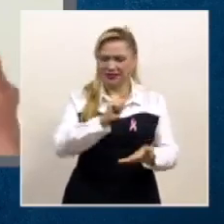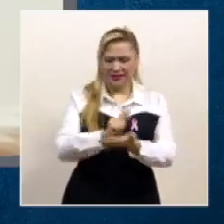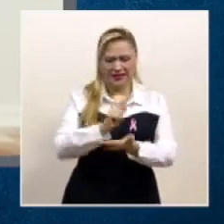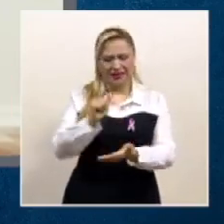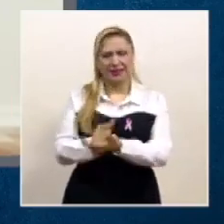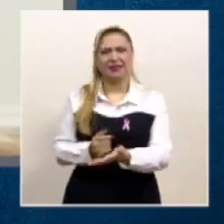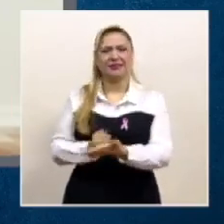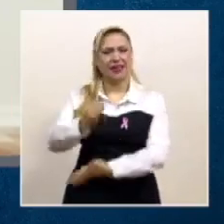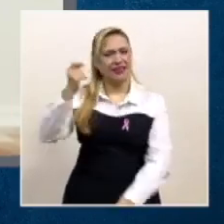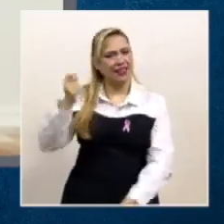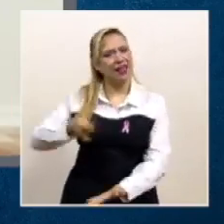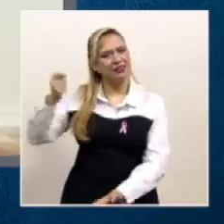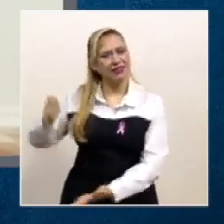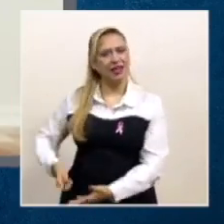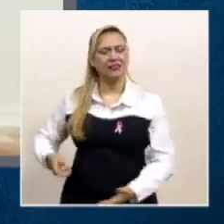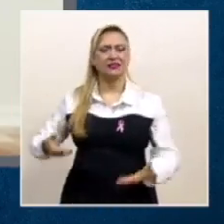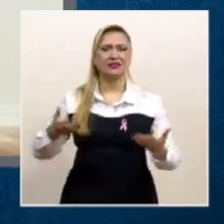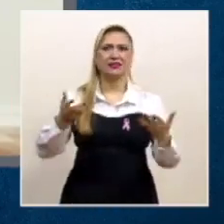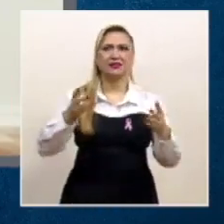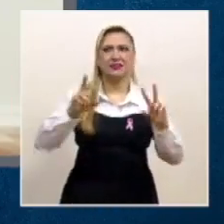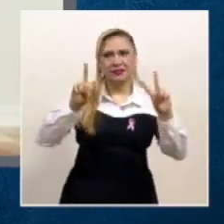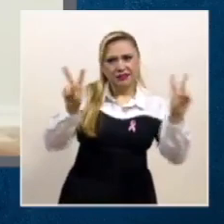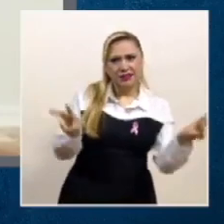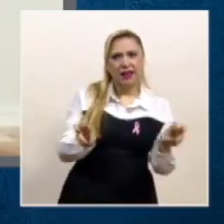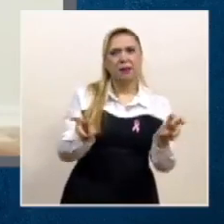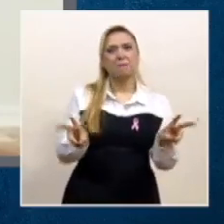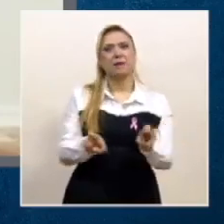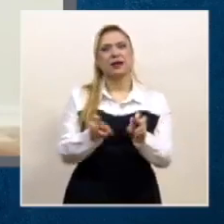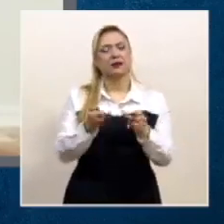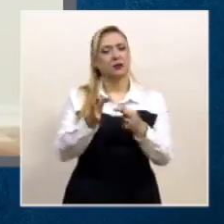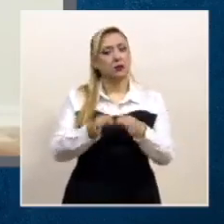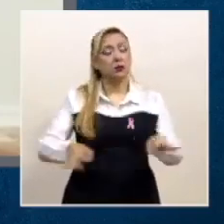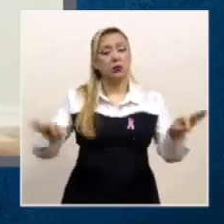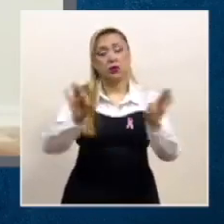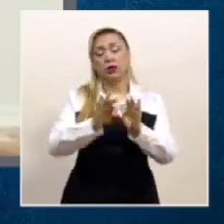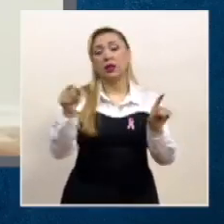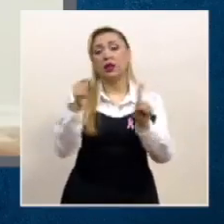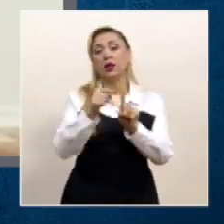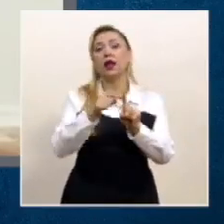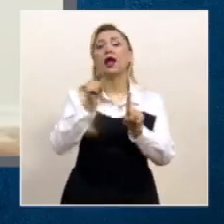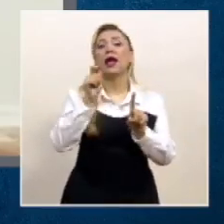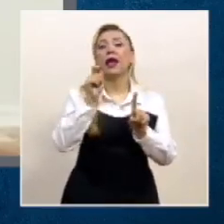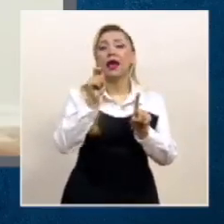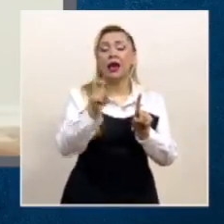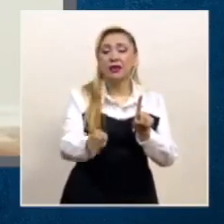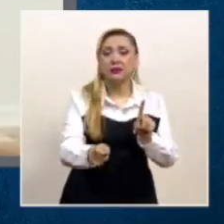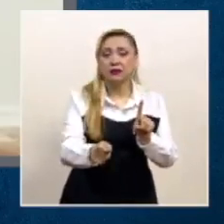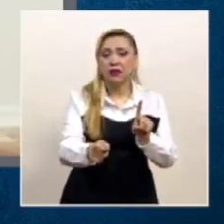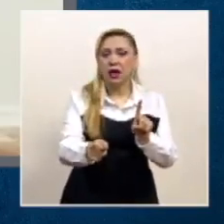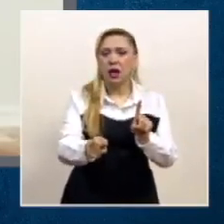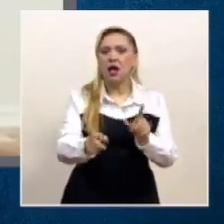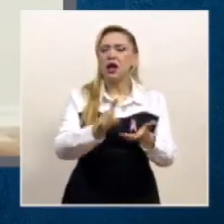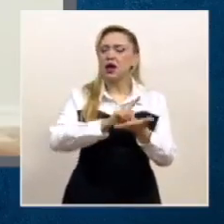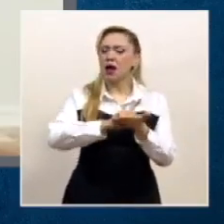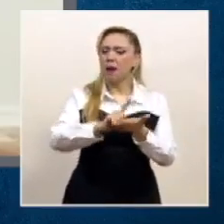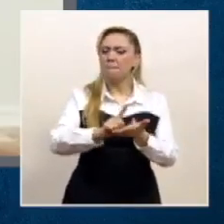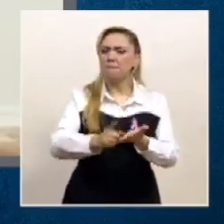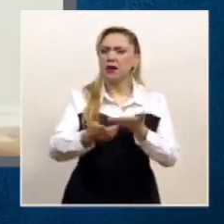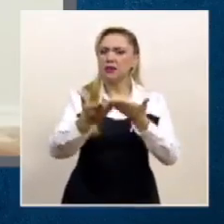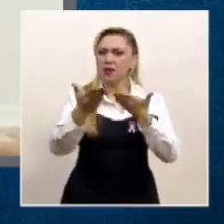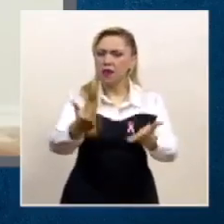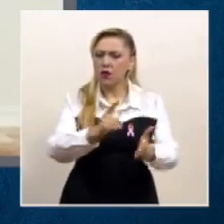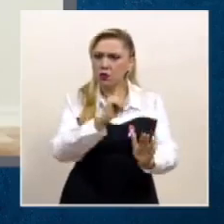pero uno que me parece muy importante es aquellos que tienen que ver con el tema de capacidad jurídica, que les invito a